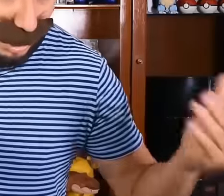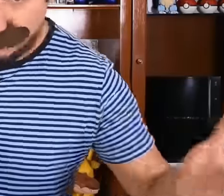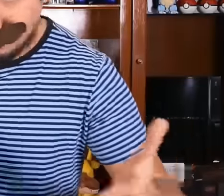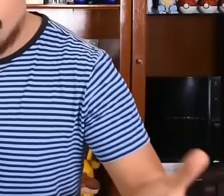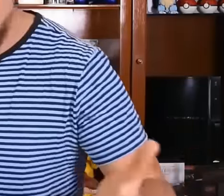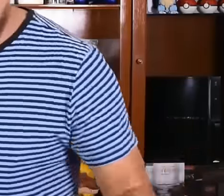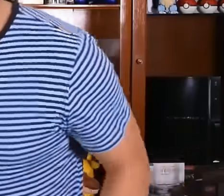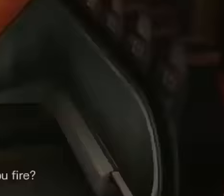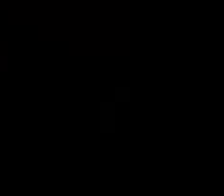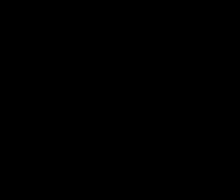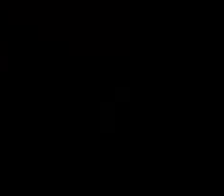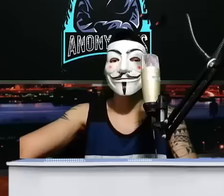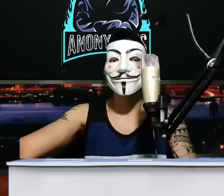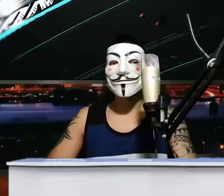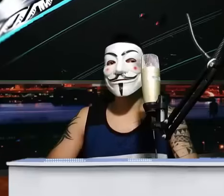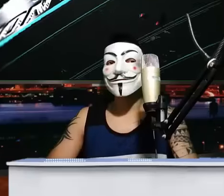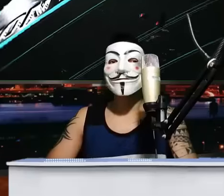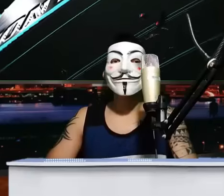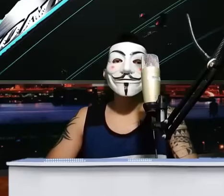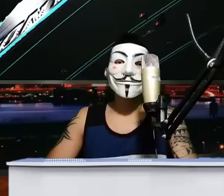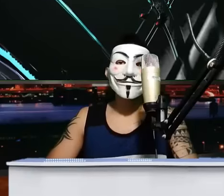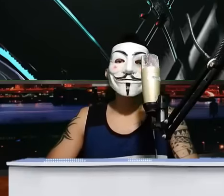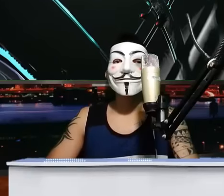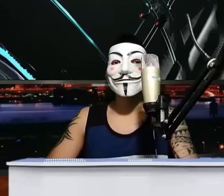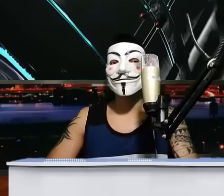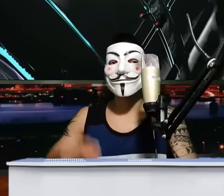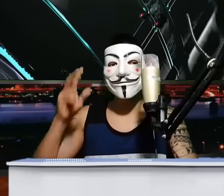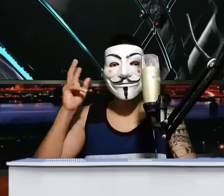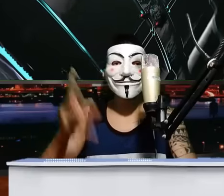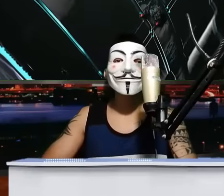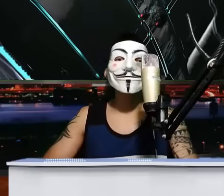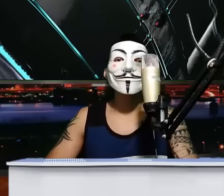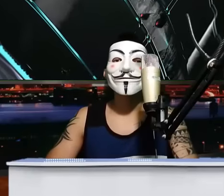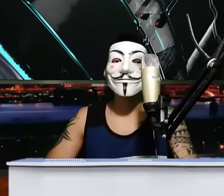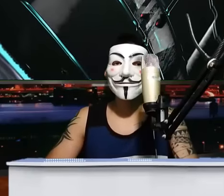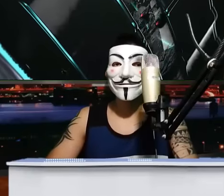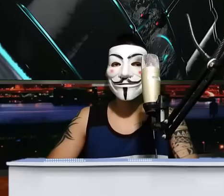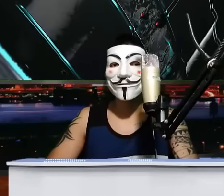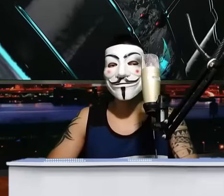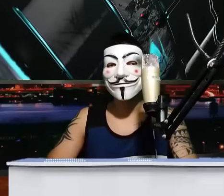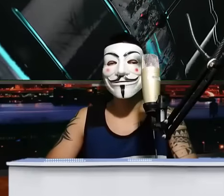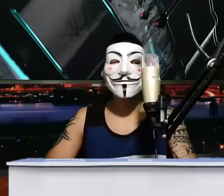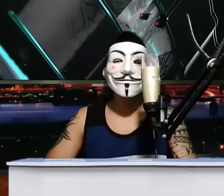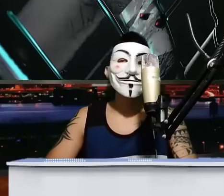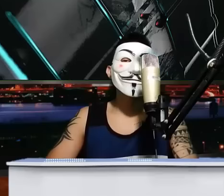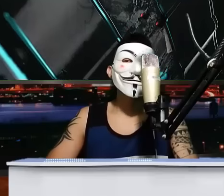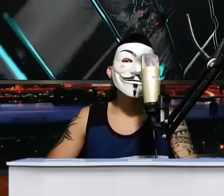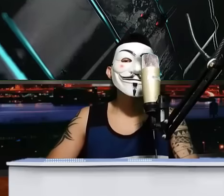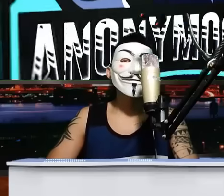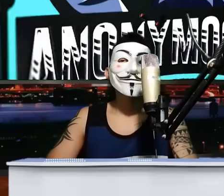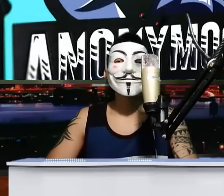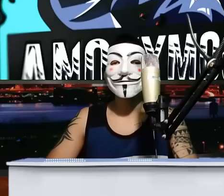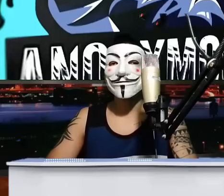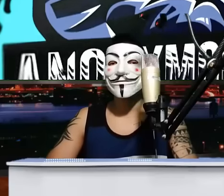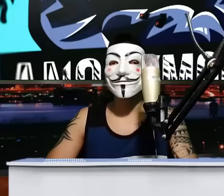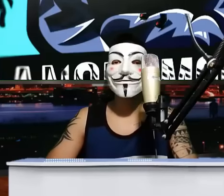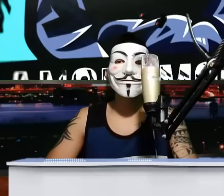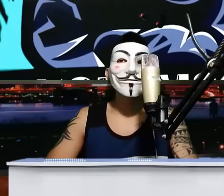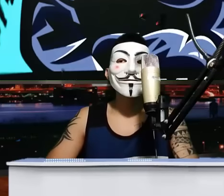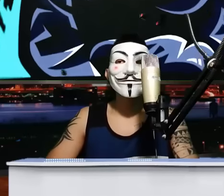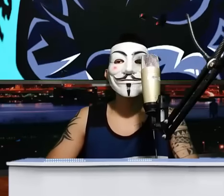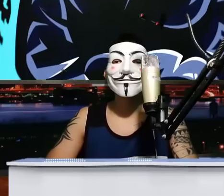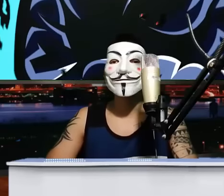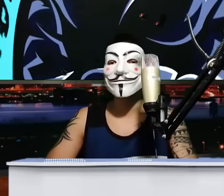parece eso curioso? Y sí, señores, aquí tenemos la segunda ahuevada de este video, y es que Cristian Guevara